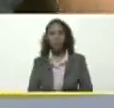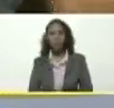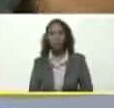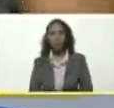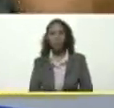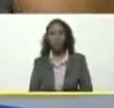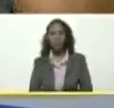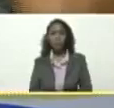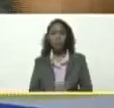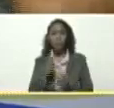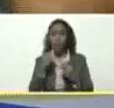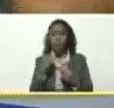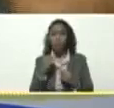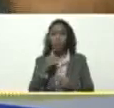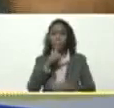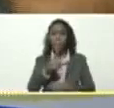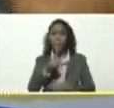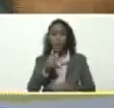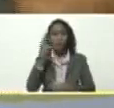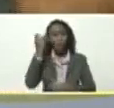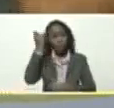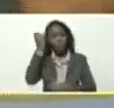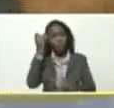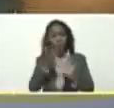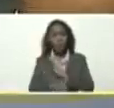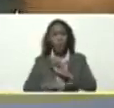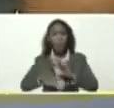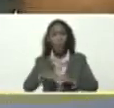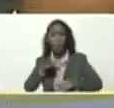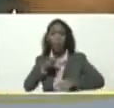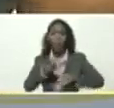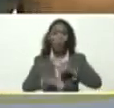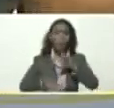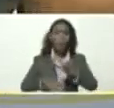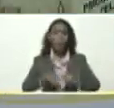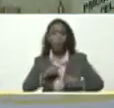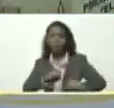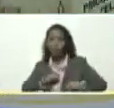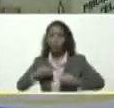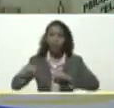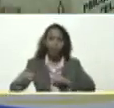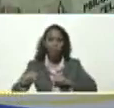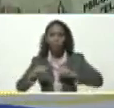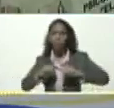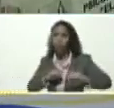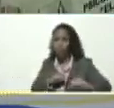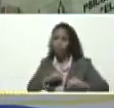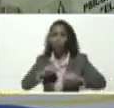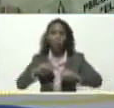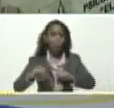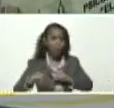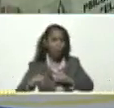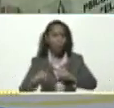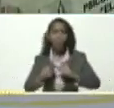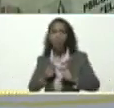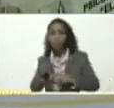mucha maña también, paso a paso, nos movimos por aquí, nos movimos por